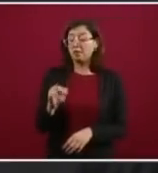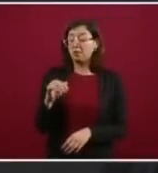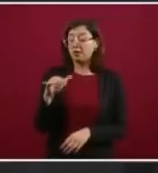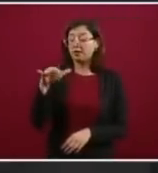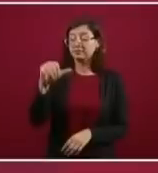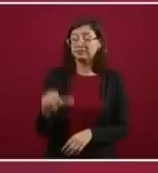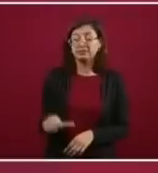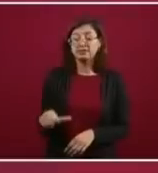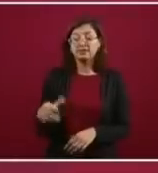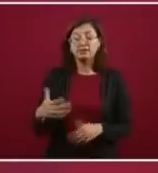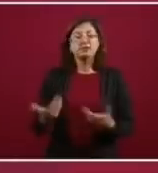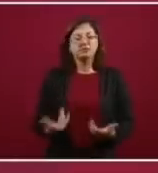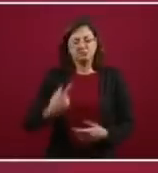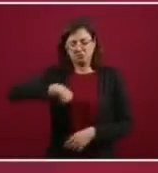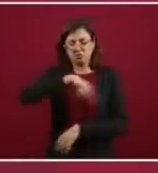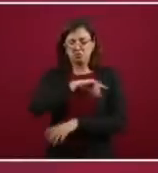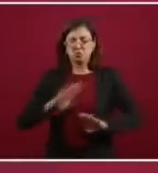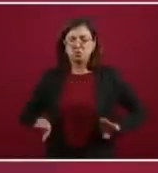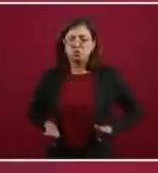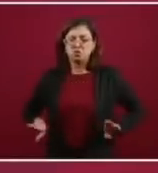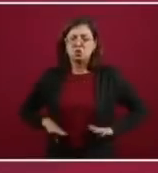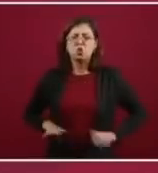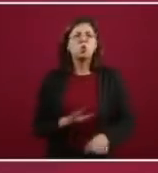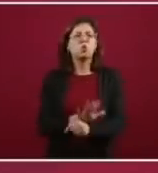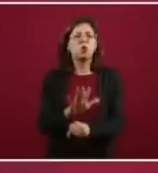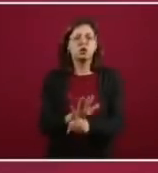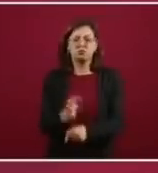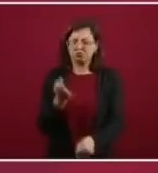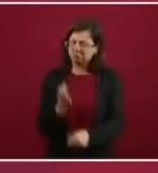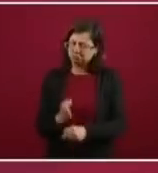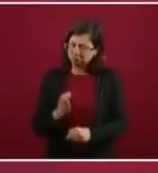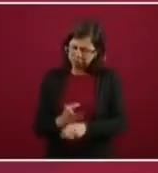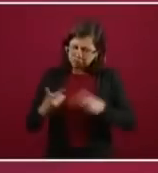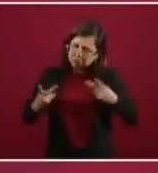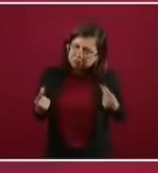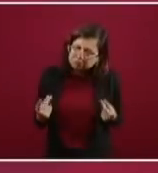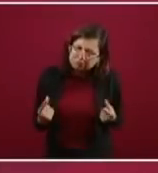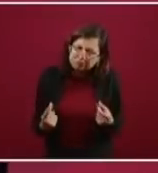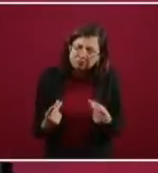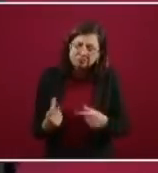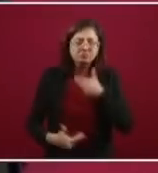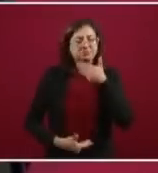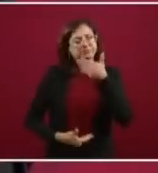Entonces, ¿cuál es nuestro papel? Avanzar pronto, establecer